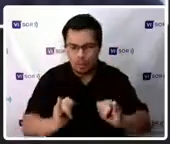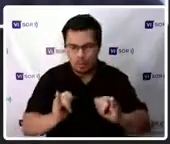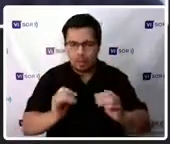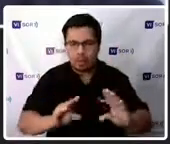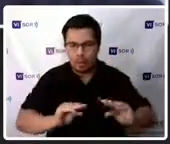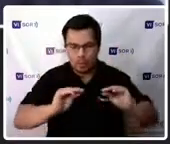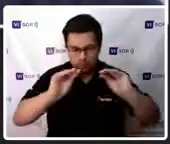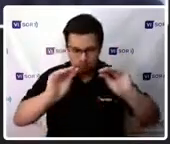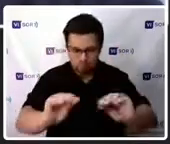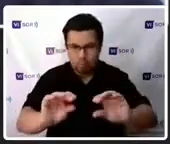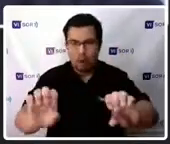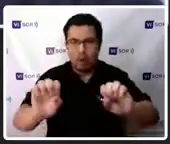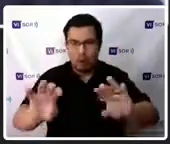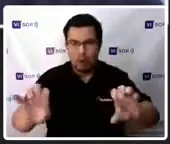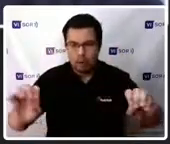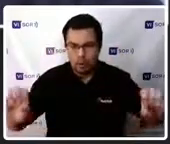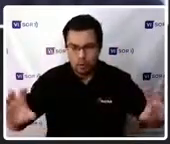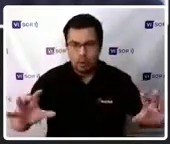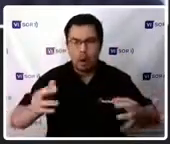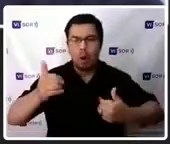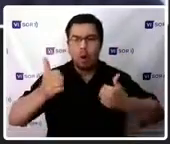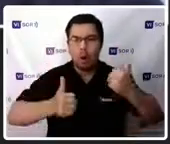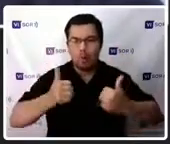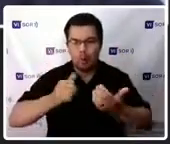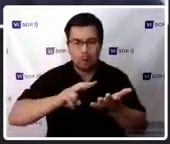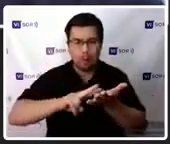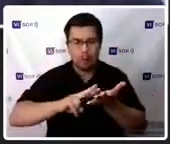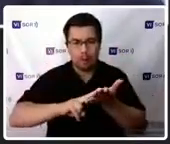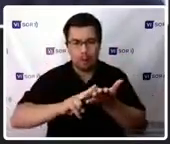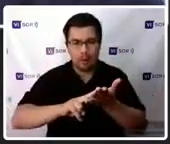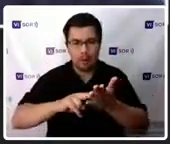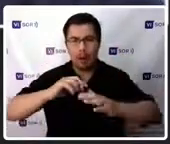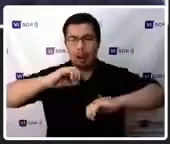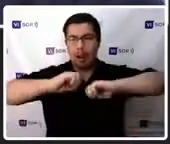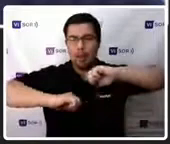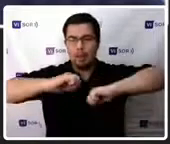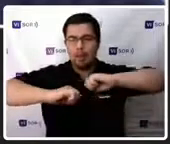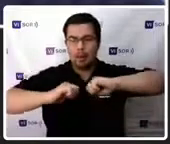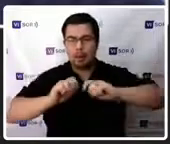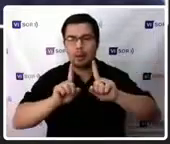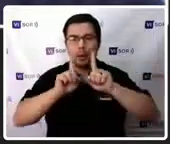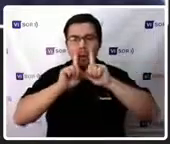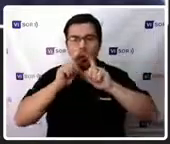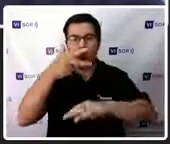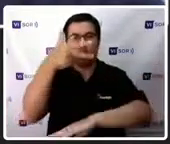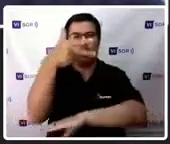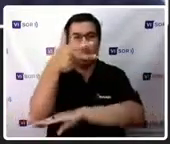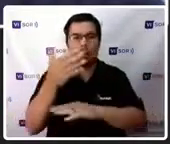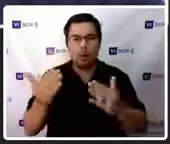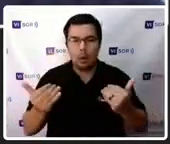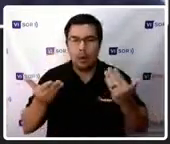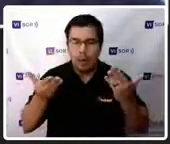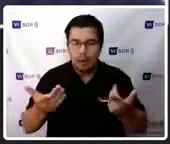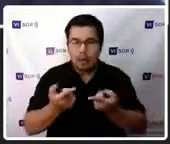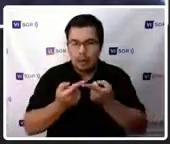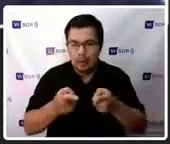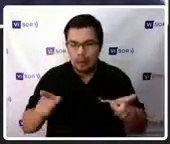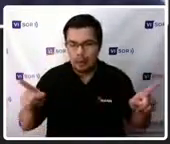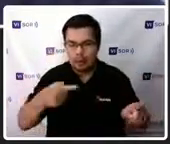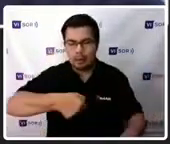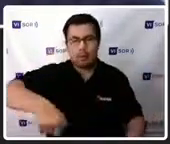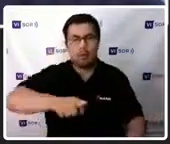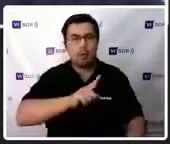competencias reales que la industria turística necesita. ¿Ya? Así es que yo creo que es una diferenciación que nosotros tenemos como